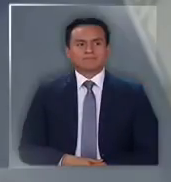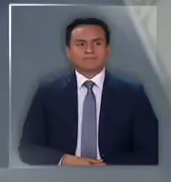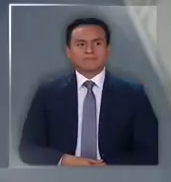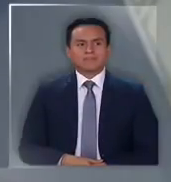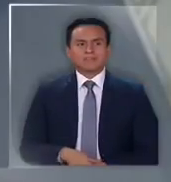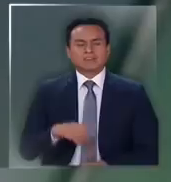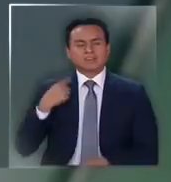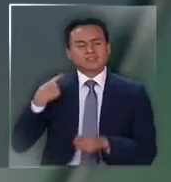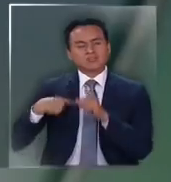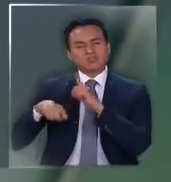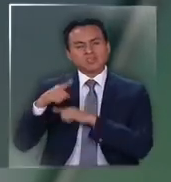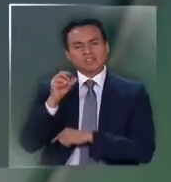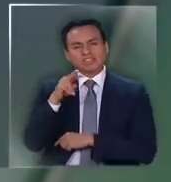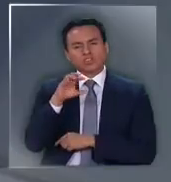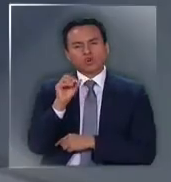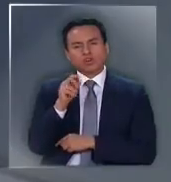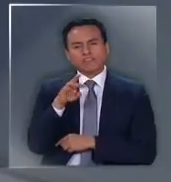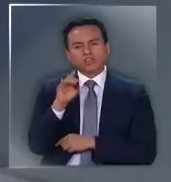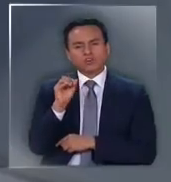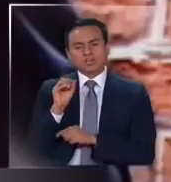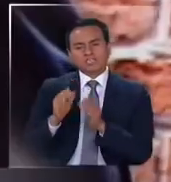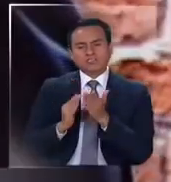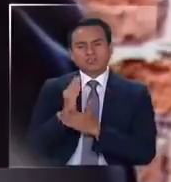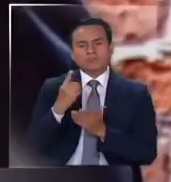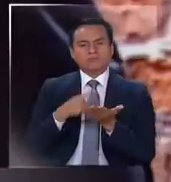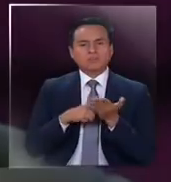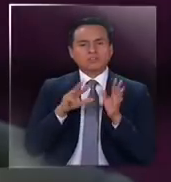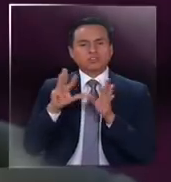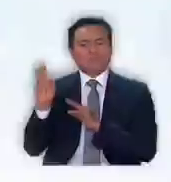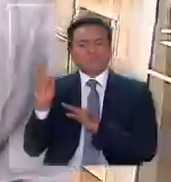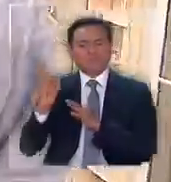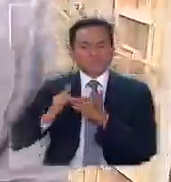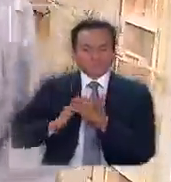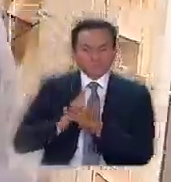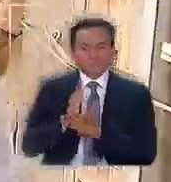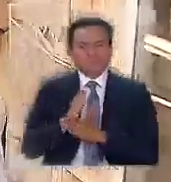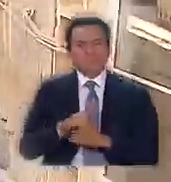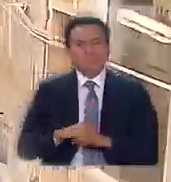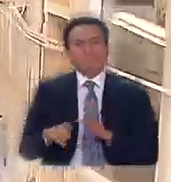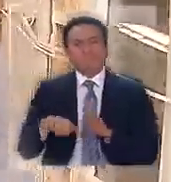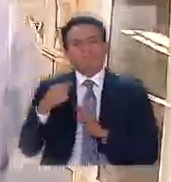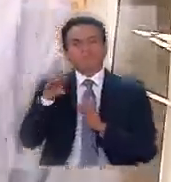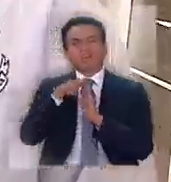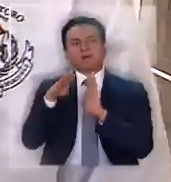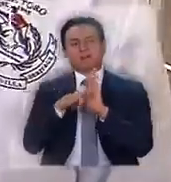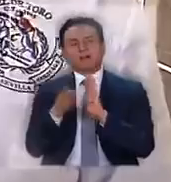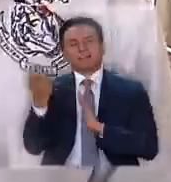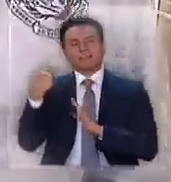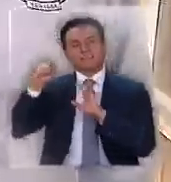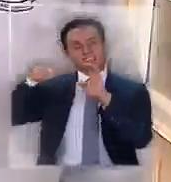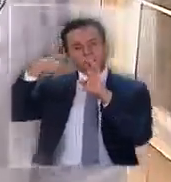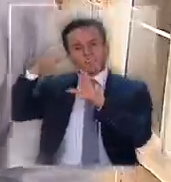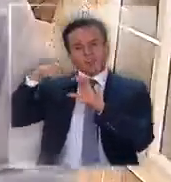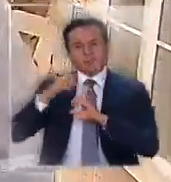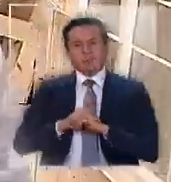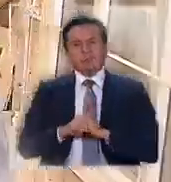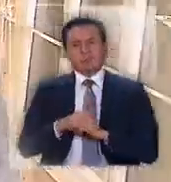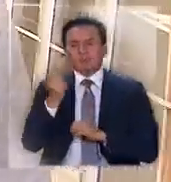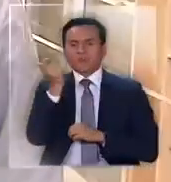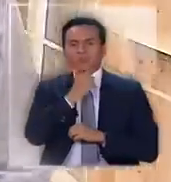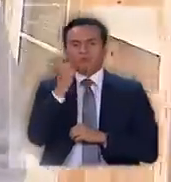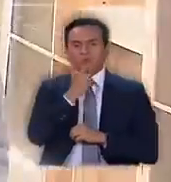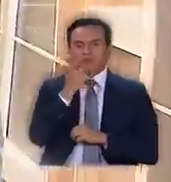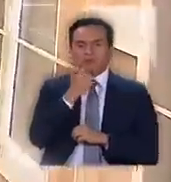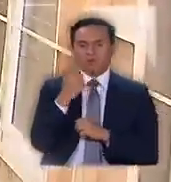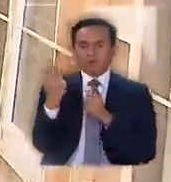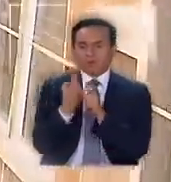La historia de Dino Gordillo, el humorista, se remonta a inicios de la década del 90. El primer programa que vine aquí fue en un video. Programa de humor,